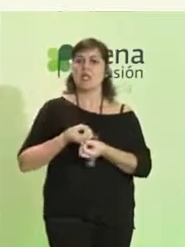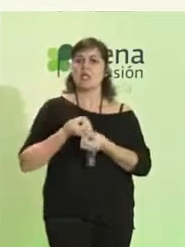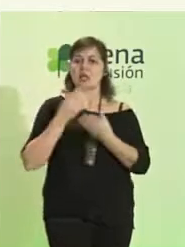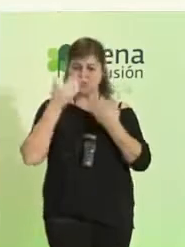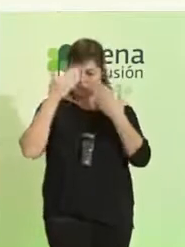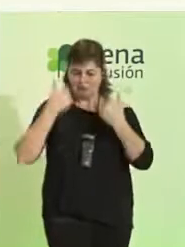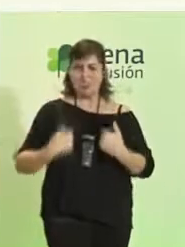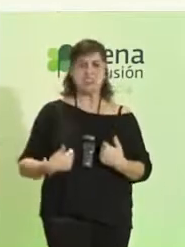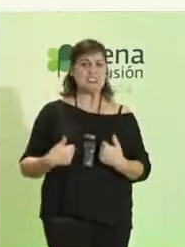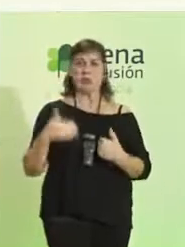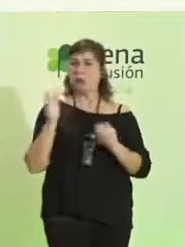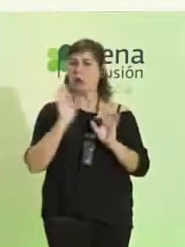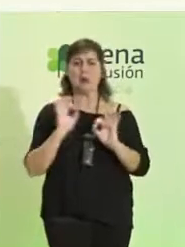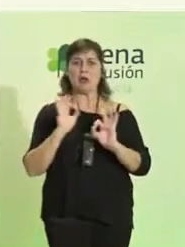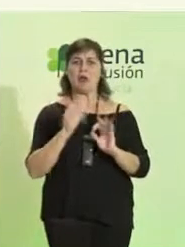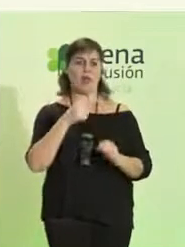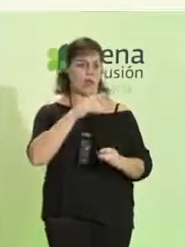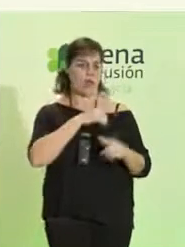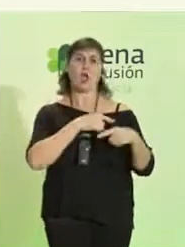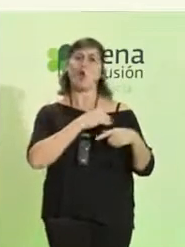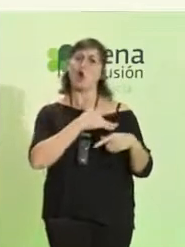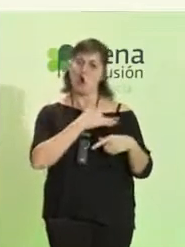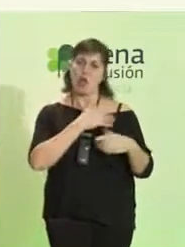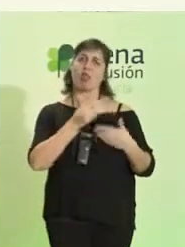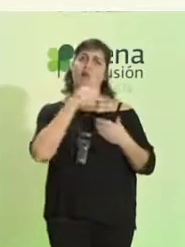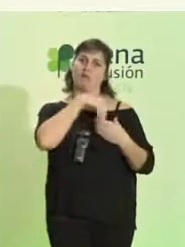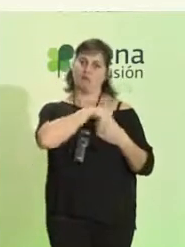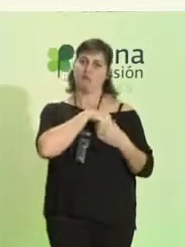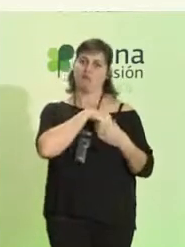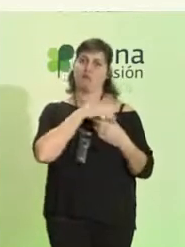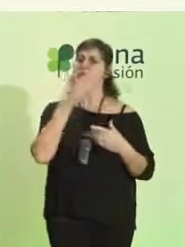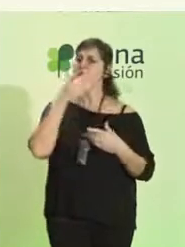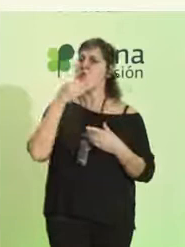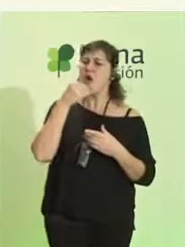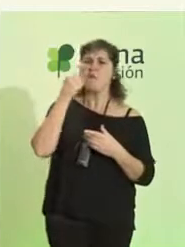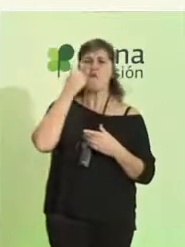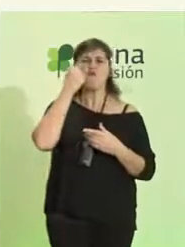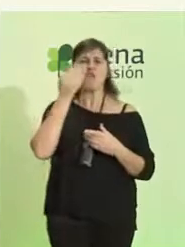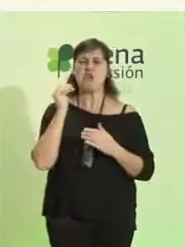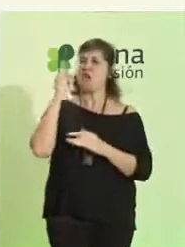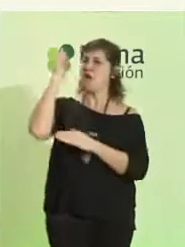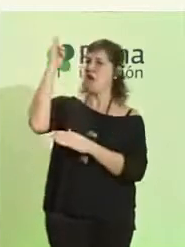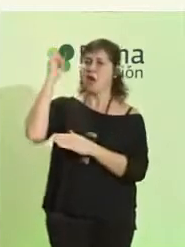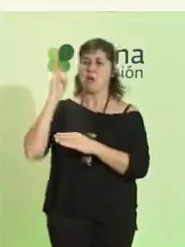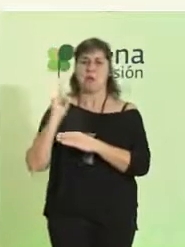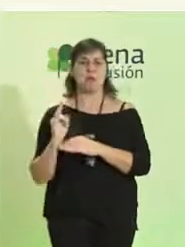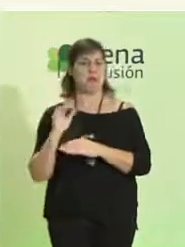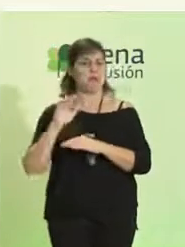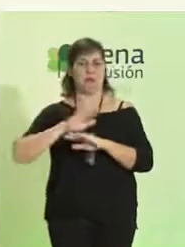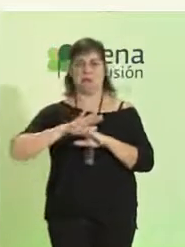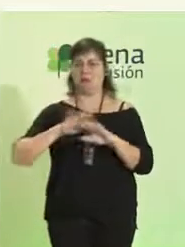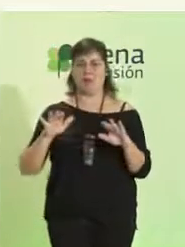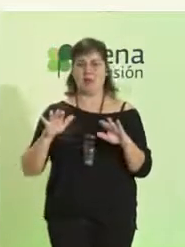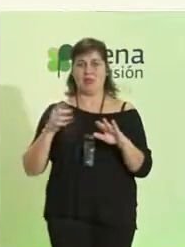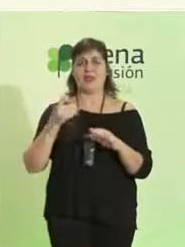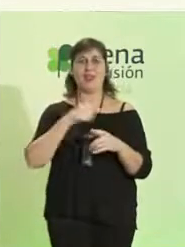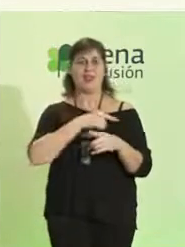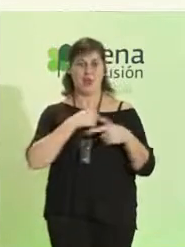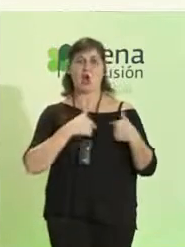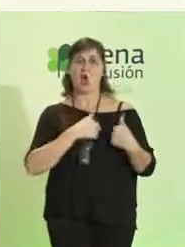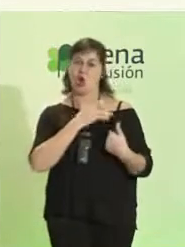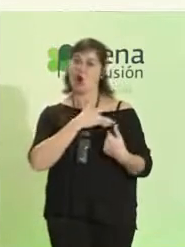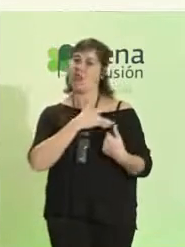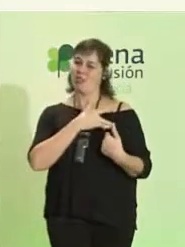el aspecto físico que pueda tener, que sea guapo, feo, o grande o pequeño. Es lo que sienta el corazón de